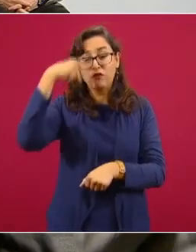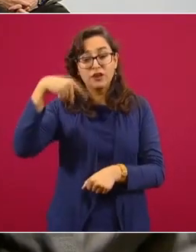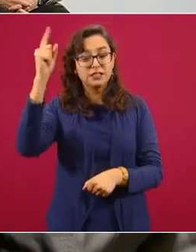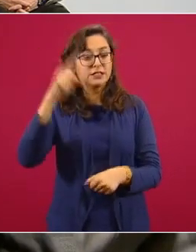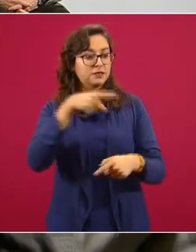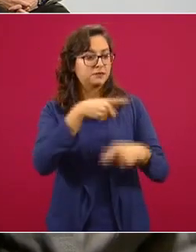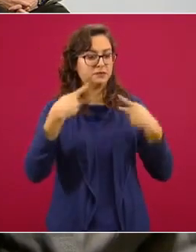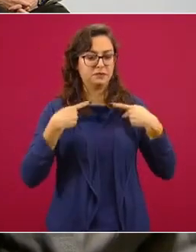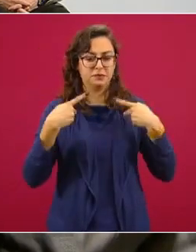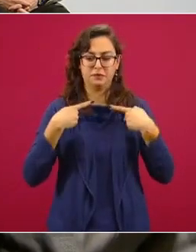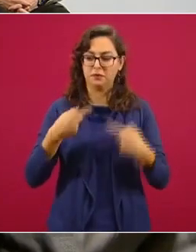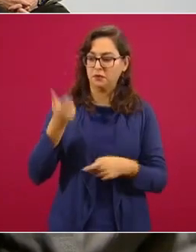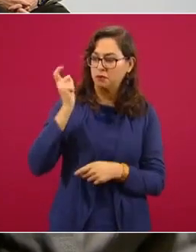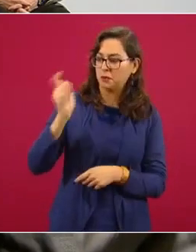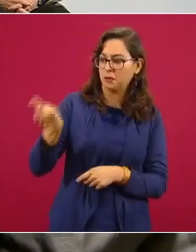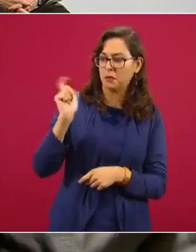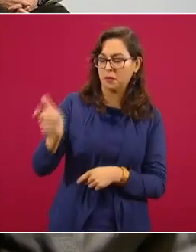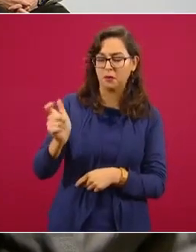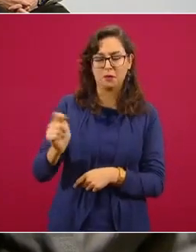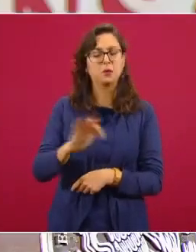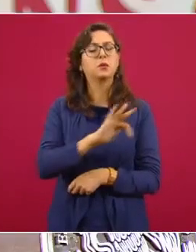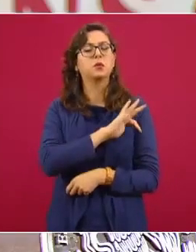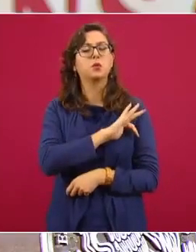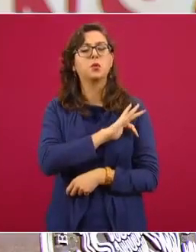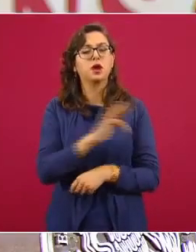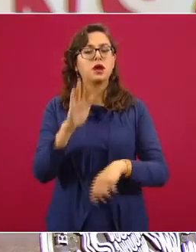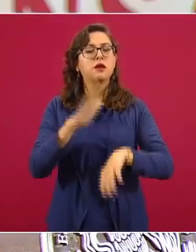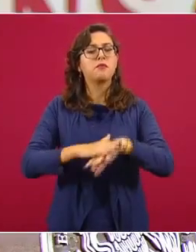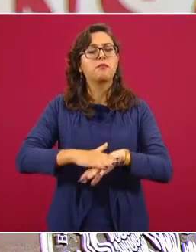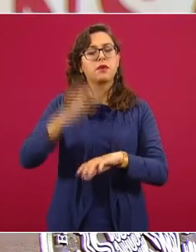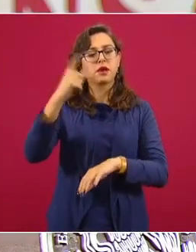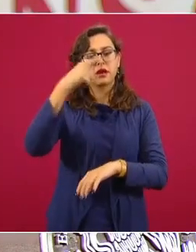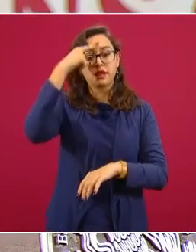pagar sus contribuciones sin